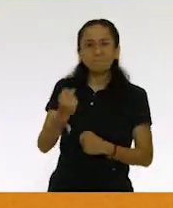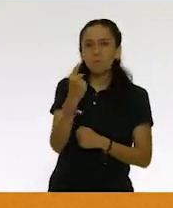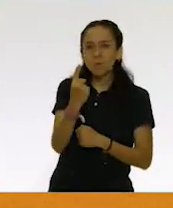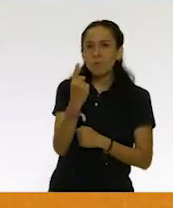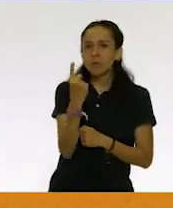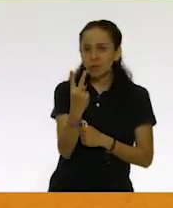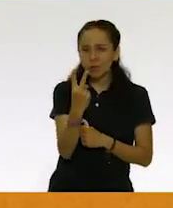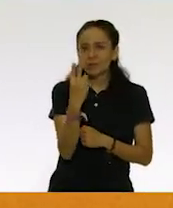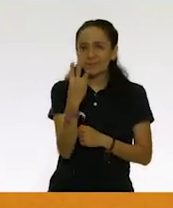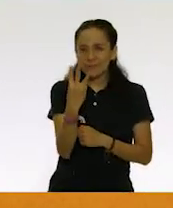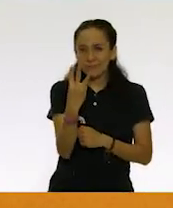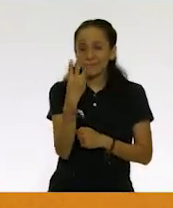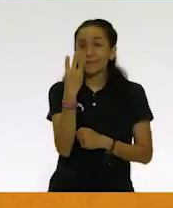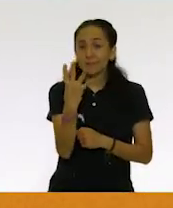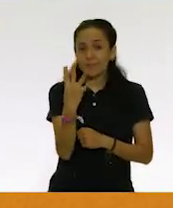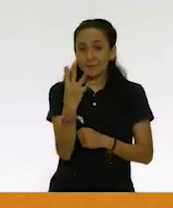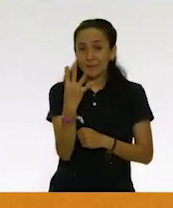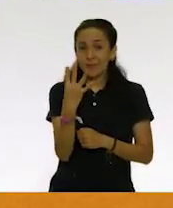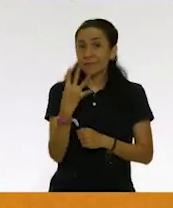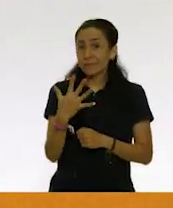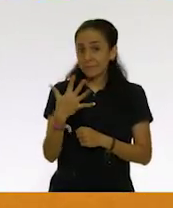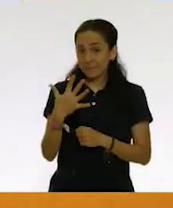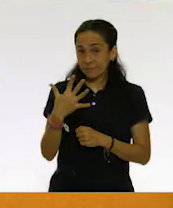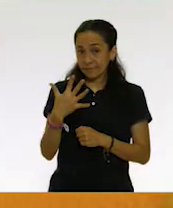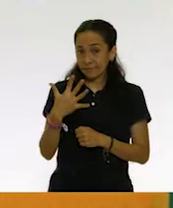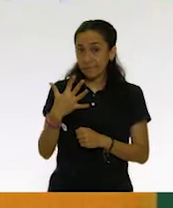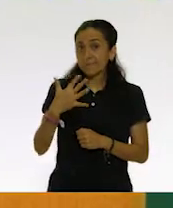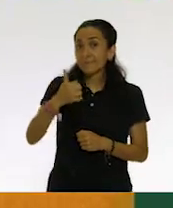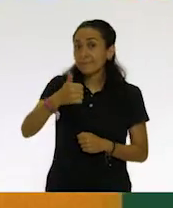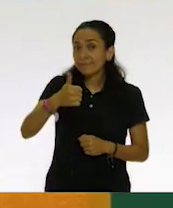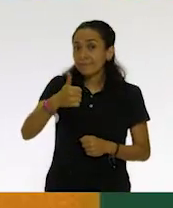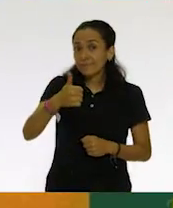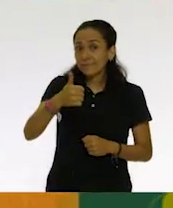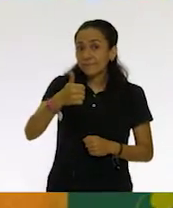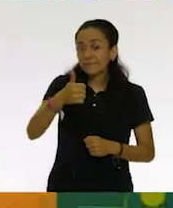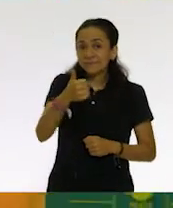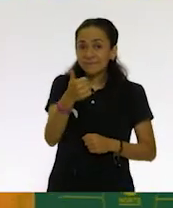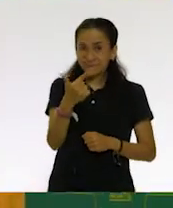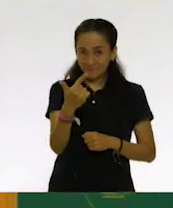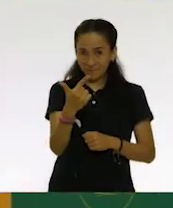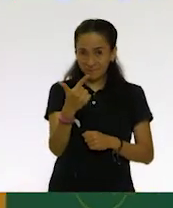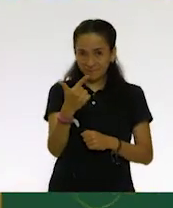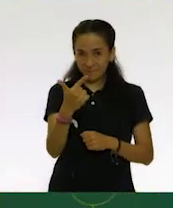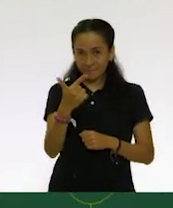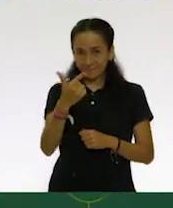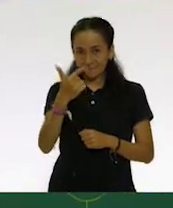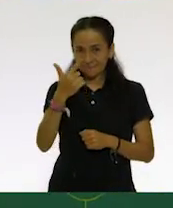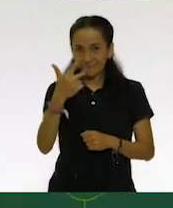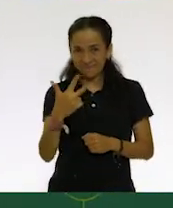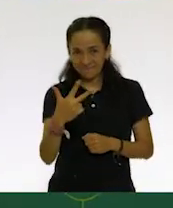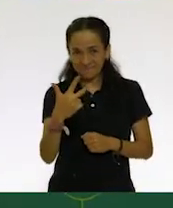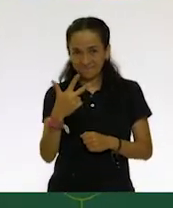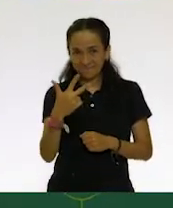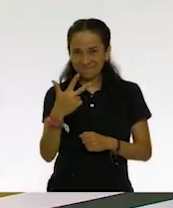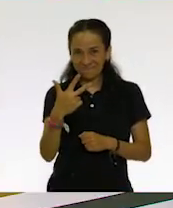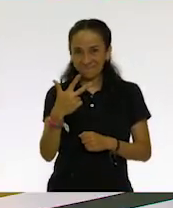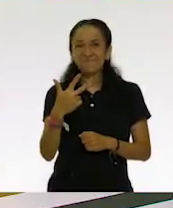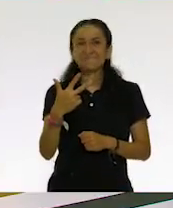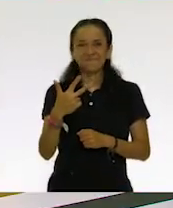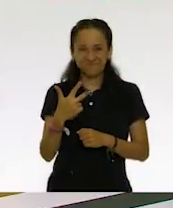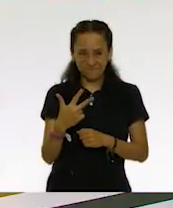2, 3, 4, 5, 6, 7,